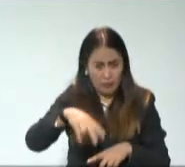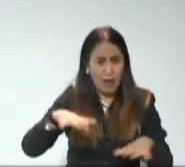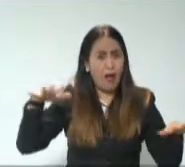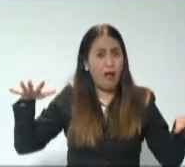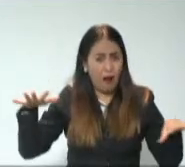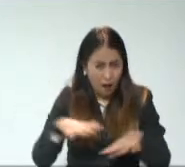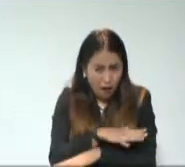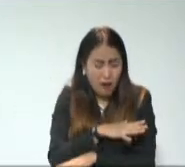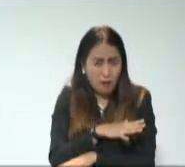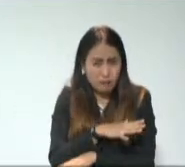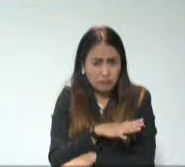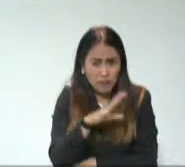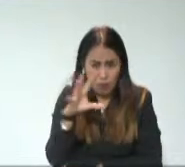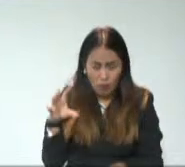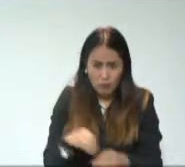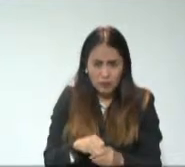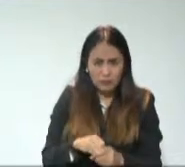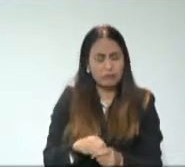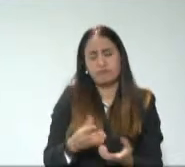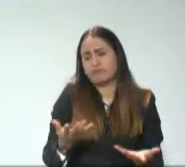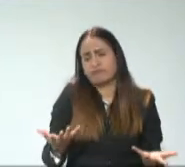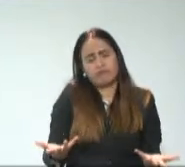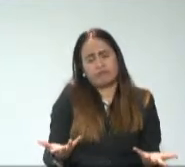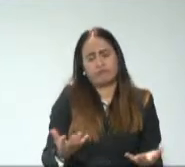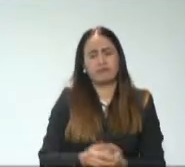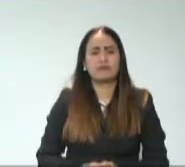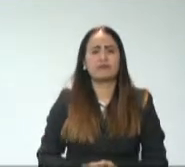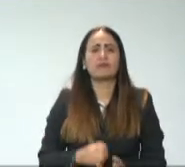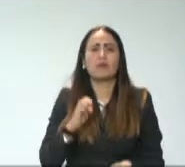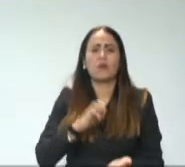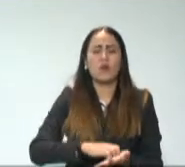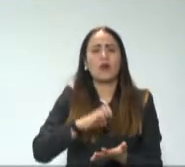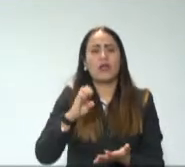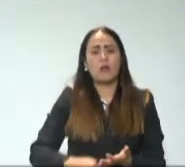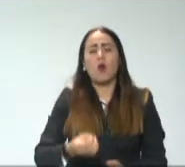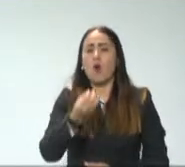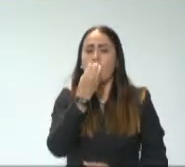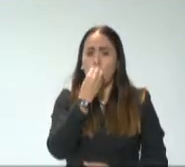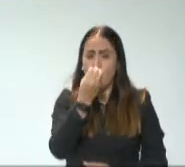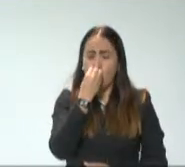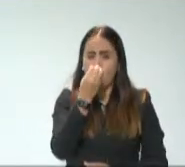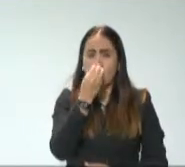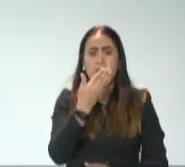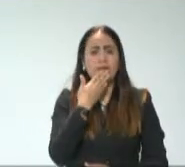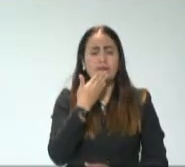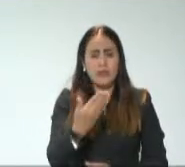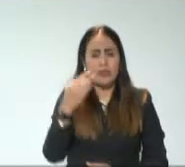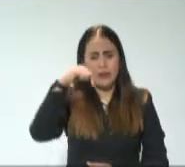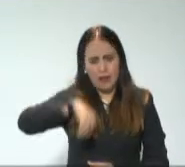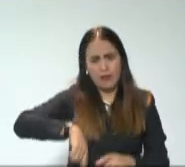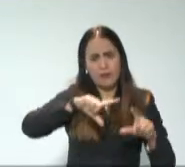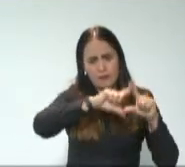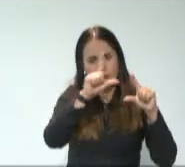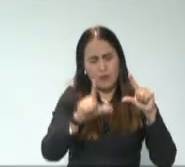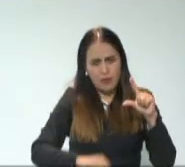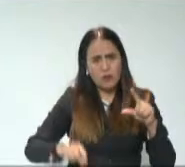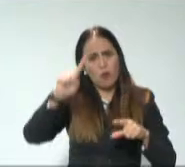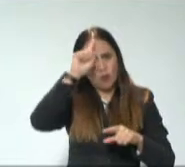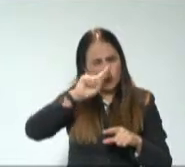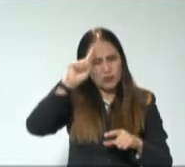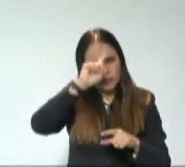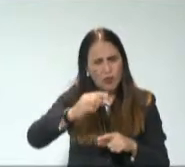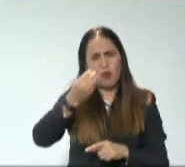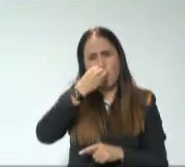población por ejemplo se ha hablado muchísimo de la nutrición en México por muchísimos años y cómo